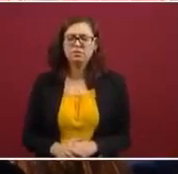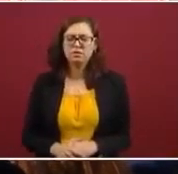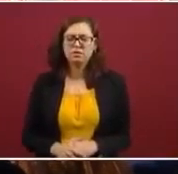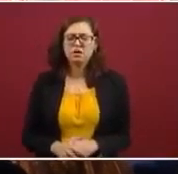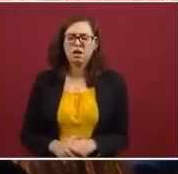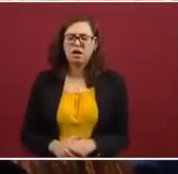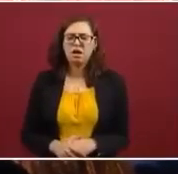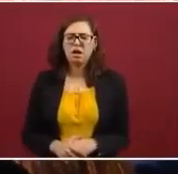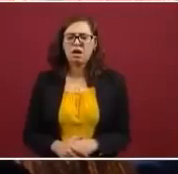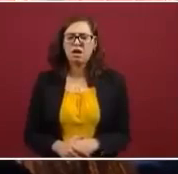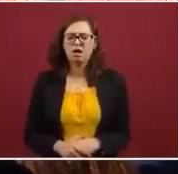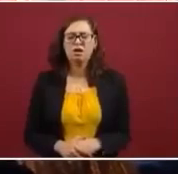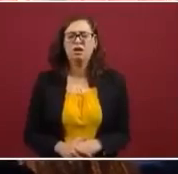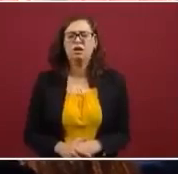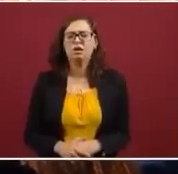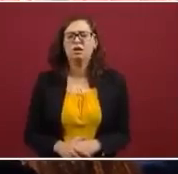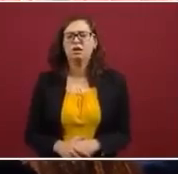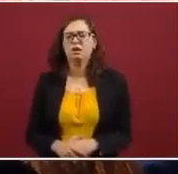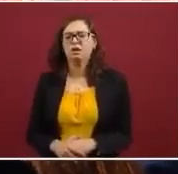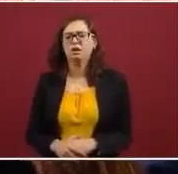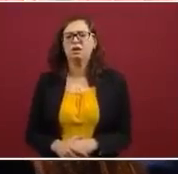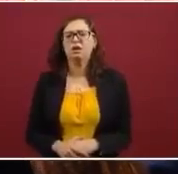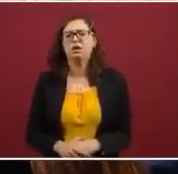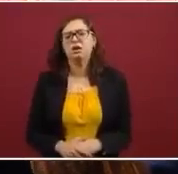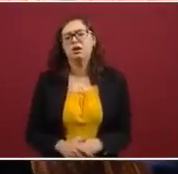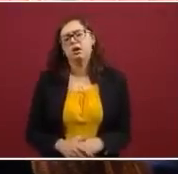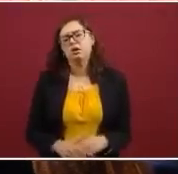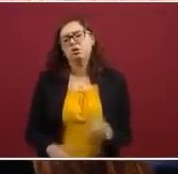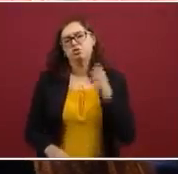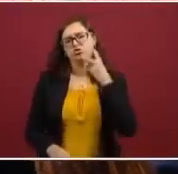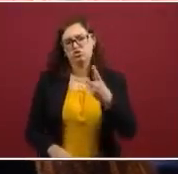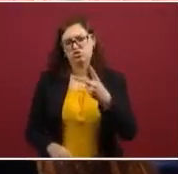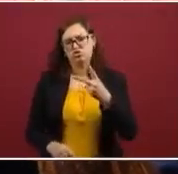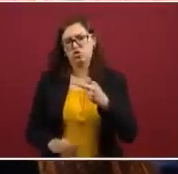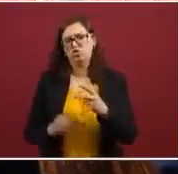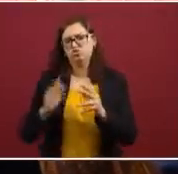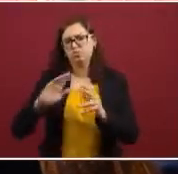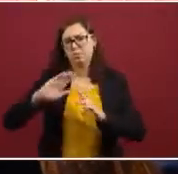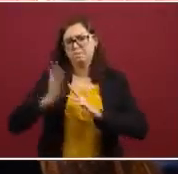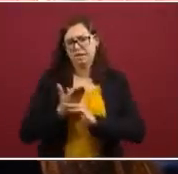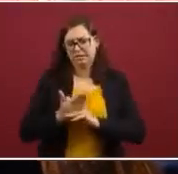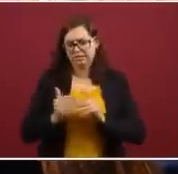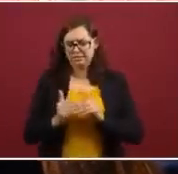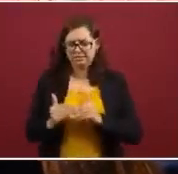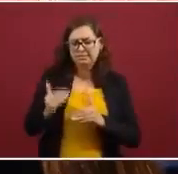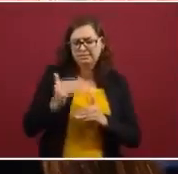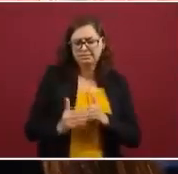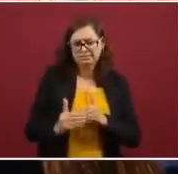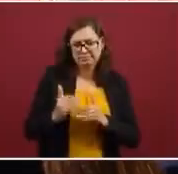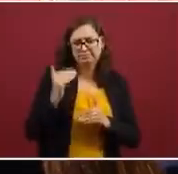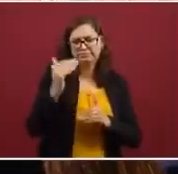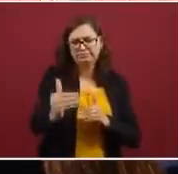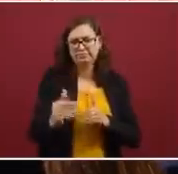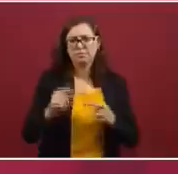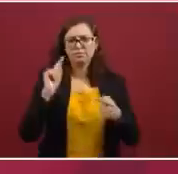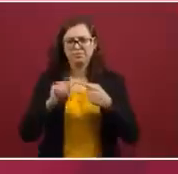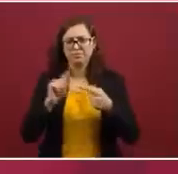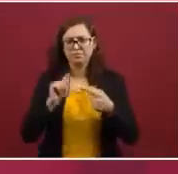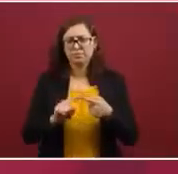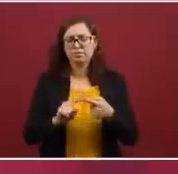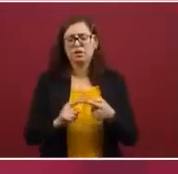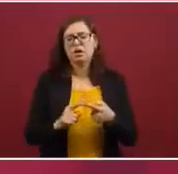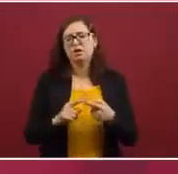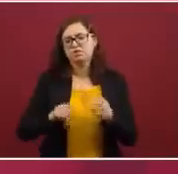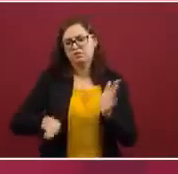Sí, la primera etapa es la que se firmó el día de hoy con el decreto para liberar